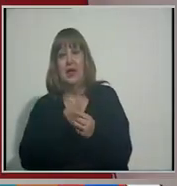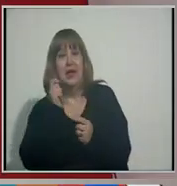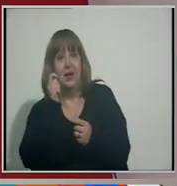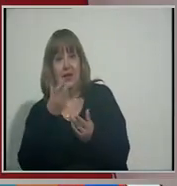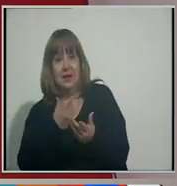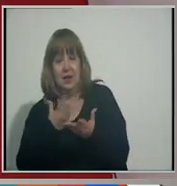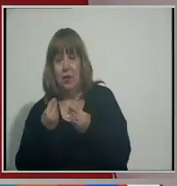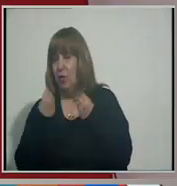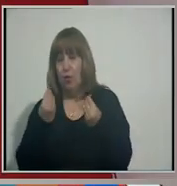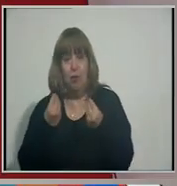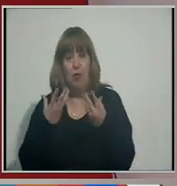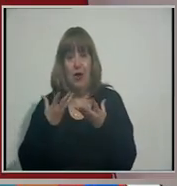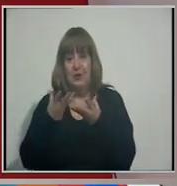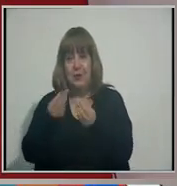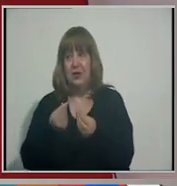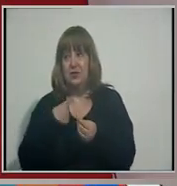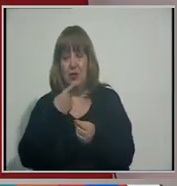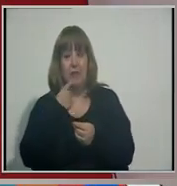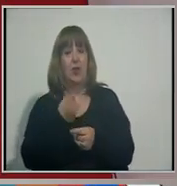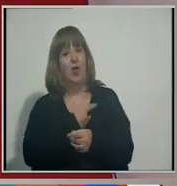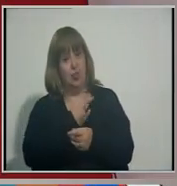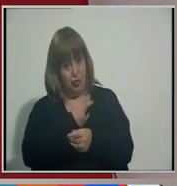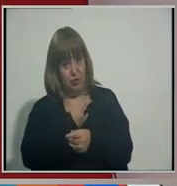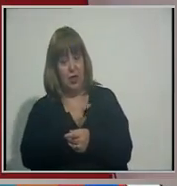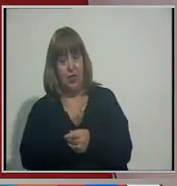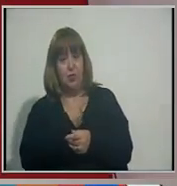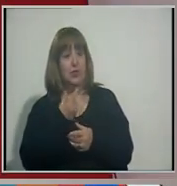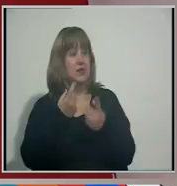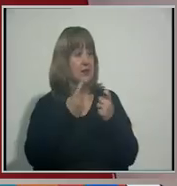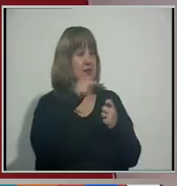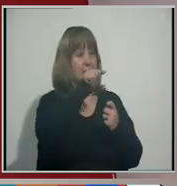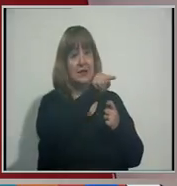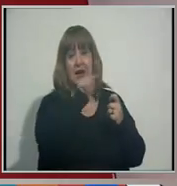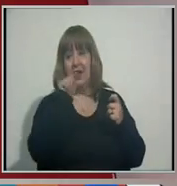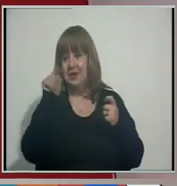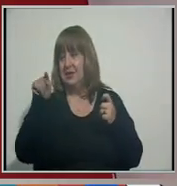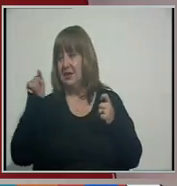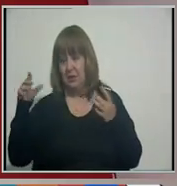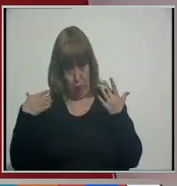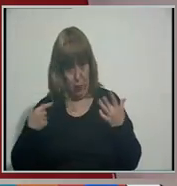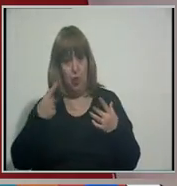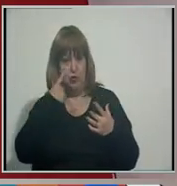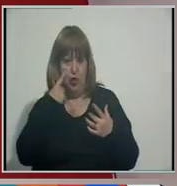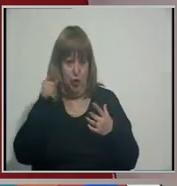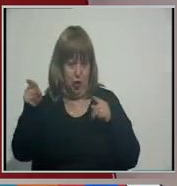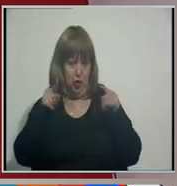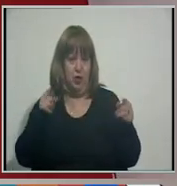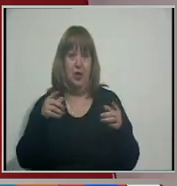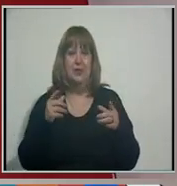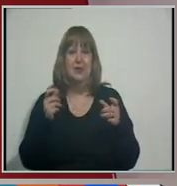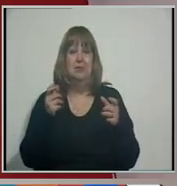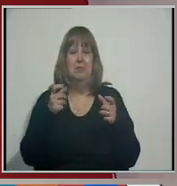nos preguntan, ¿cómo puedo ayudar? Y yo les digo, ¿dónde? ¿Dónde hay un foco de necesidad? Uh-huh. Hay muchos. Y somos